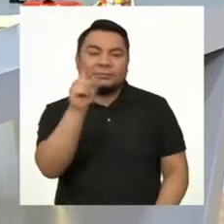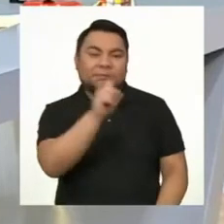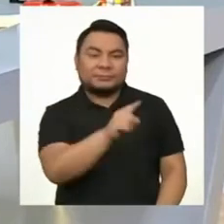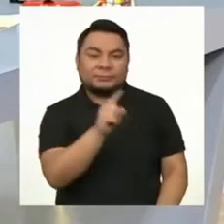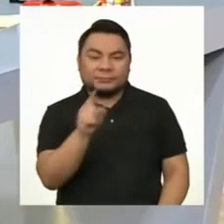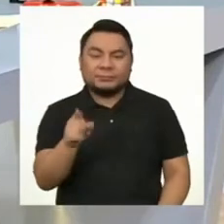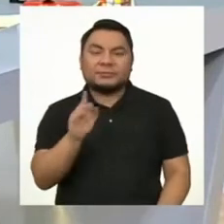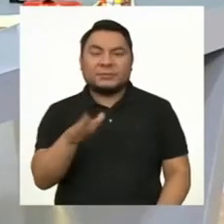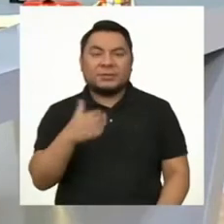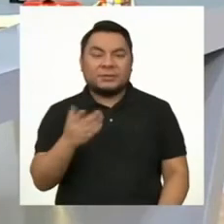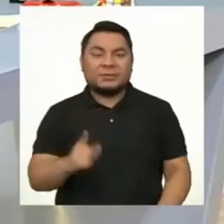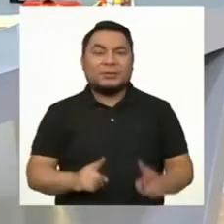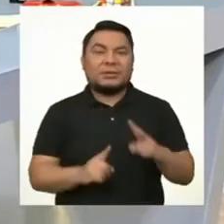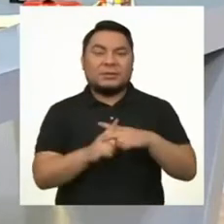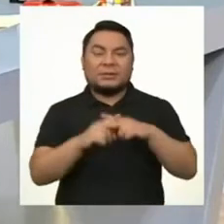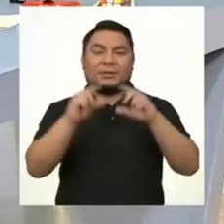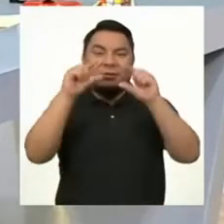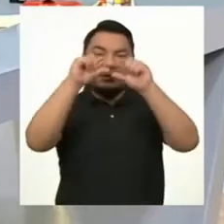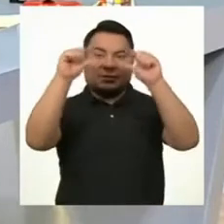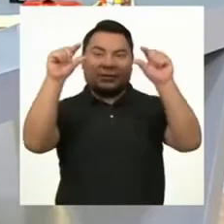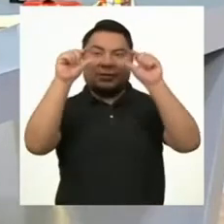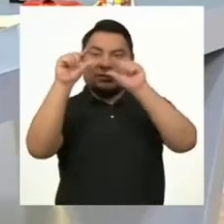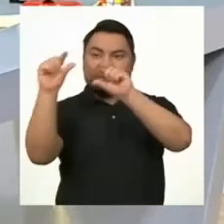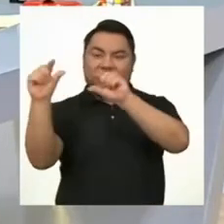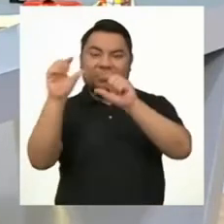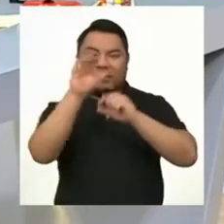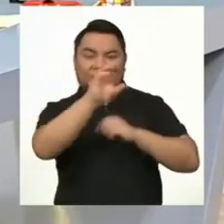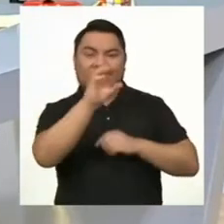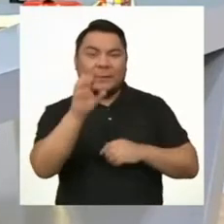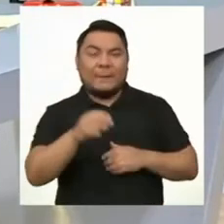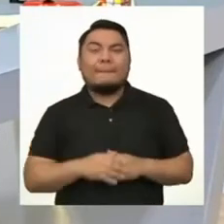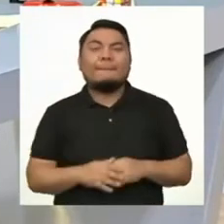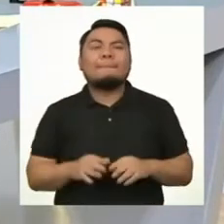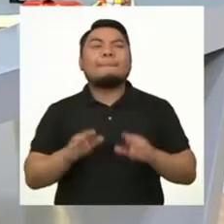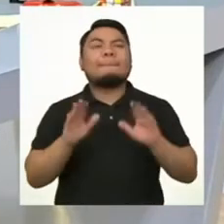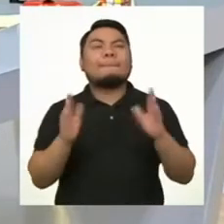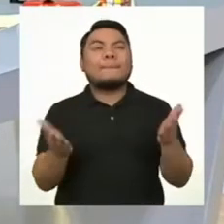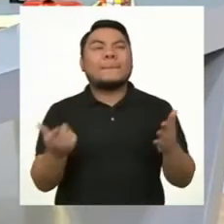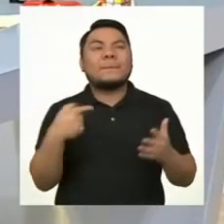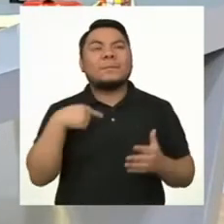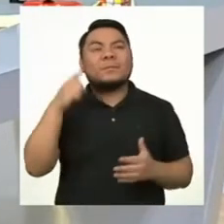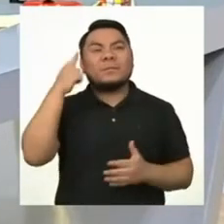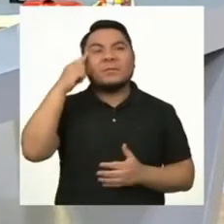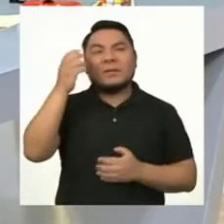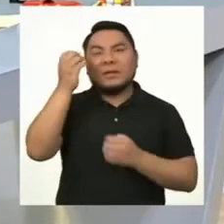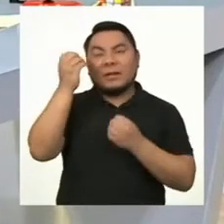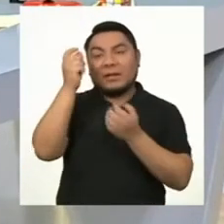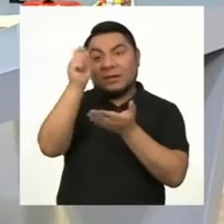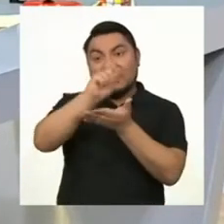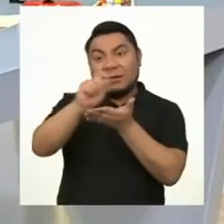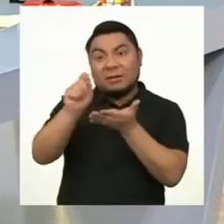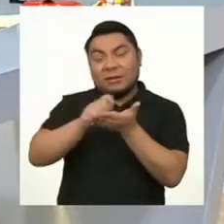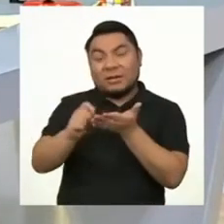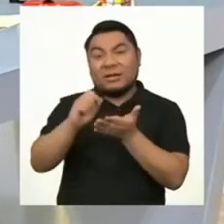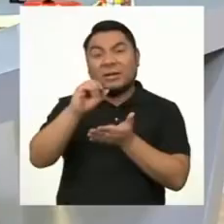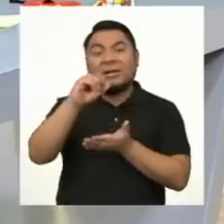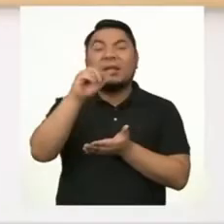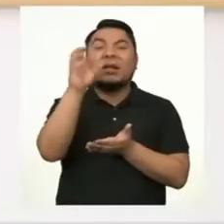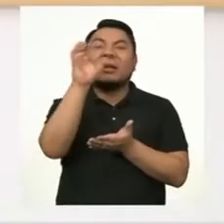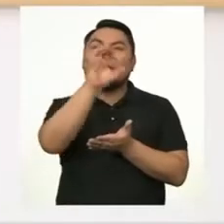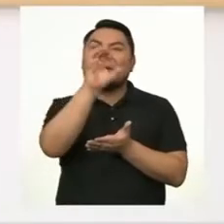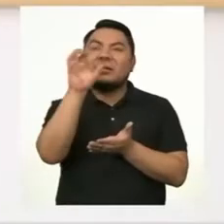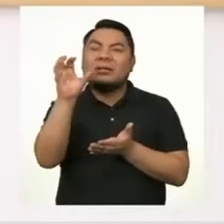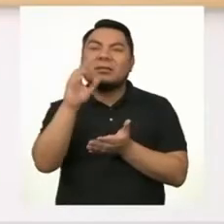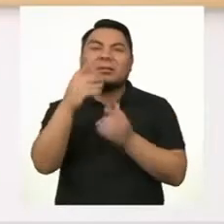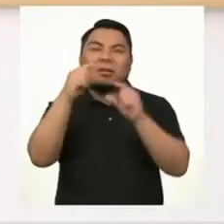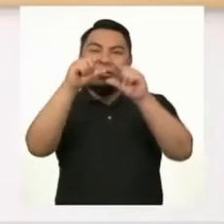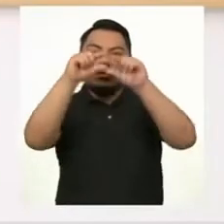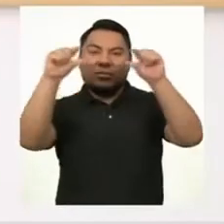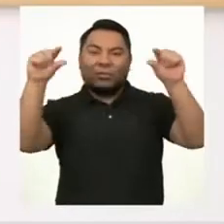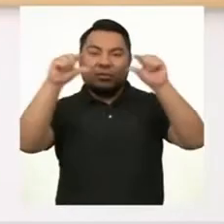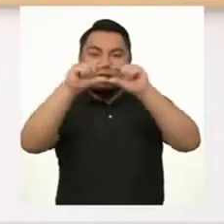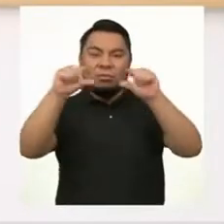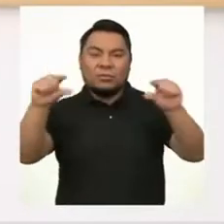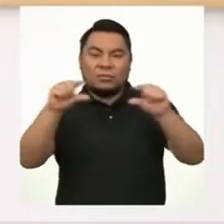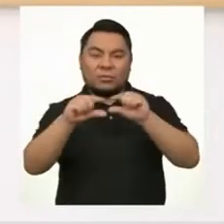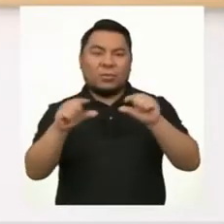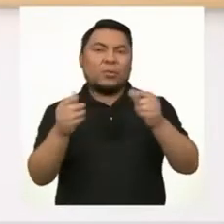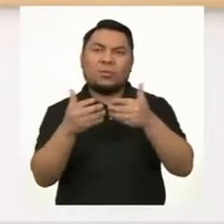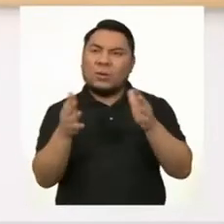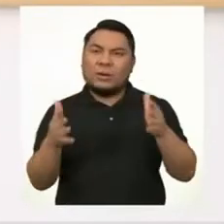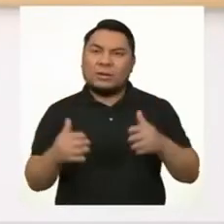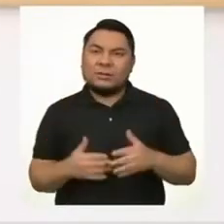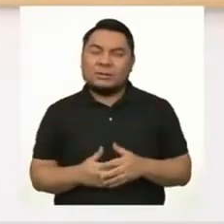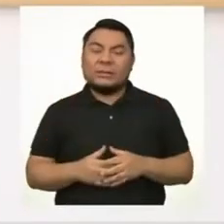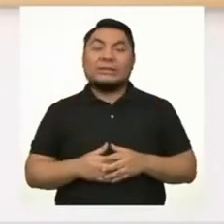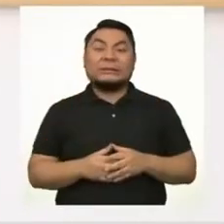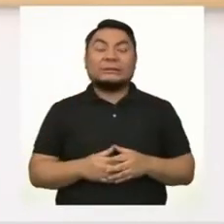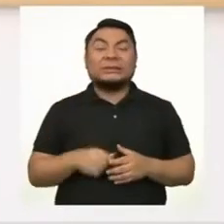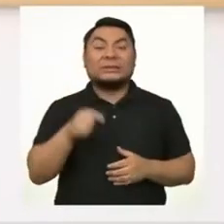que hay párrafo tras párrafo. Pero en una infografía no hay párrafos. Exacto. Una